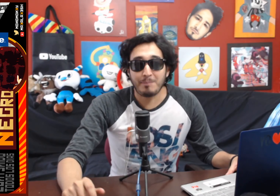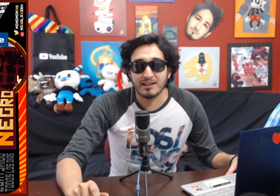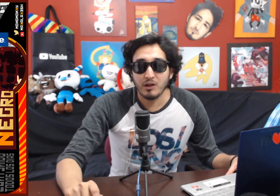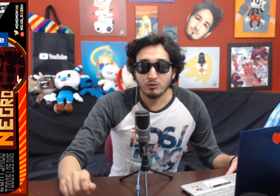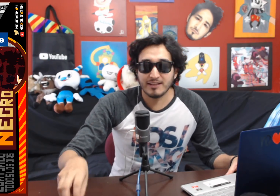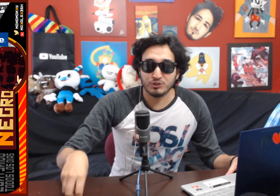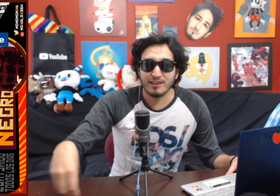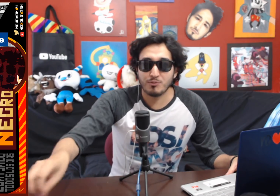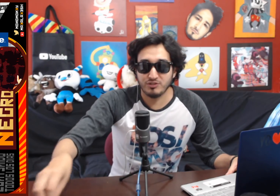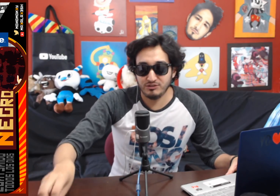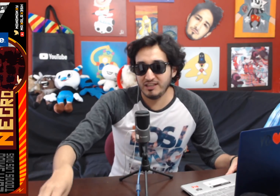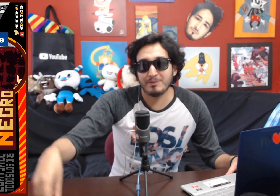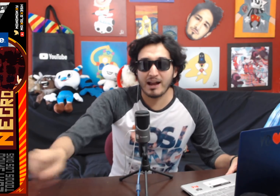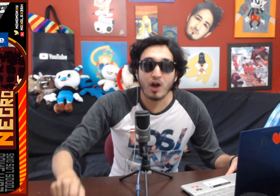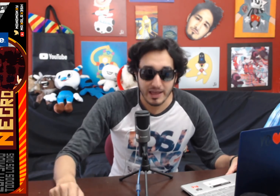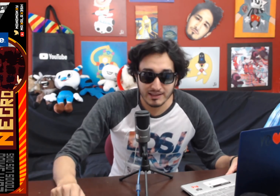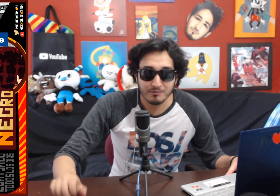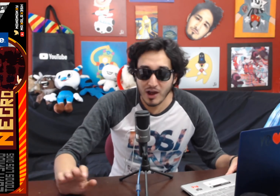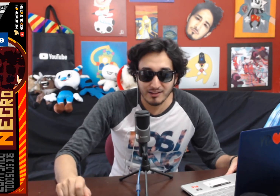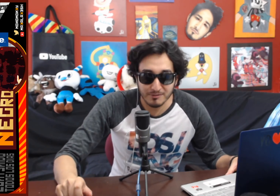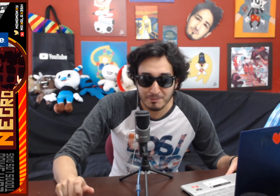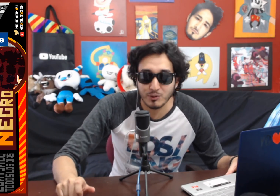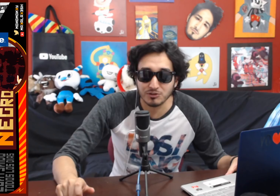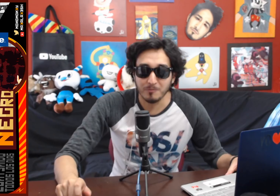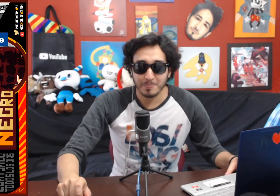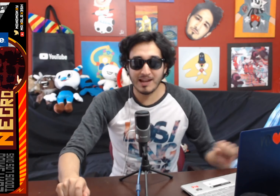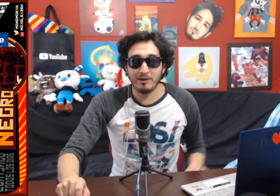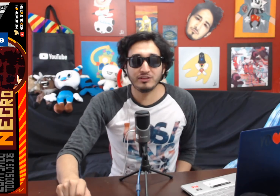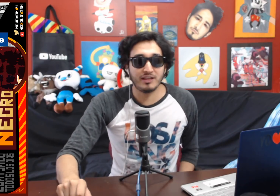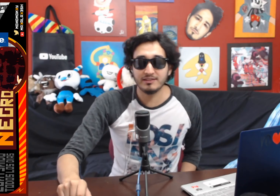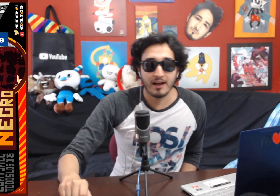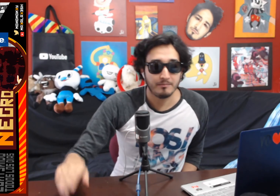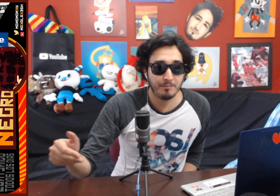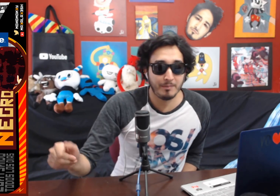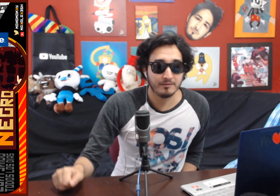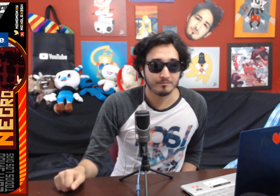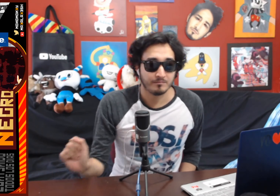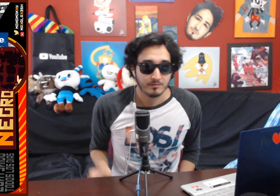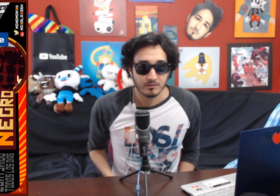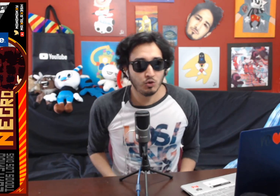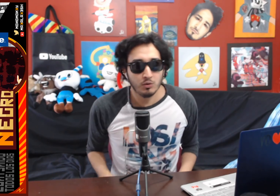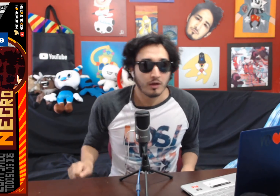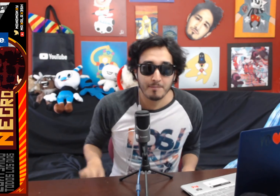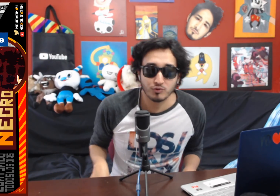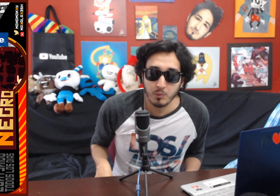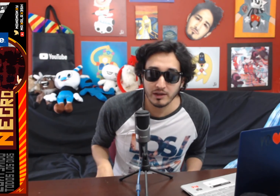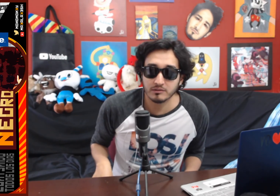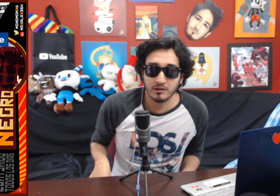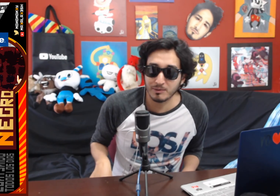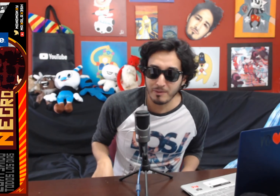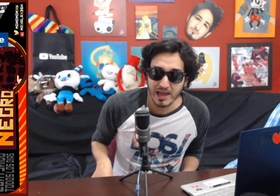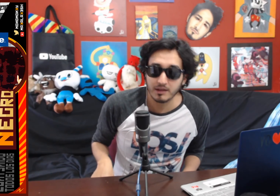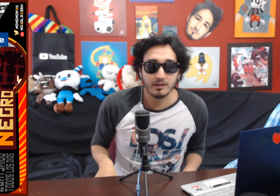y te pasan unas monedas como si te pasaran cocaína nunca es les pasó eso de la bolita de te decía ven en youtube que pasó